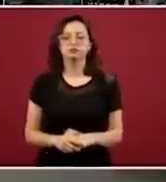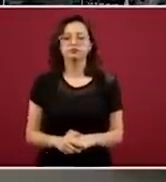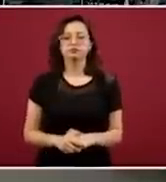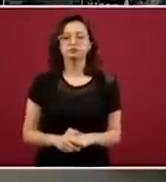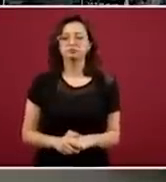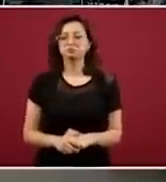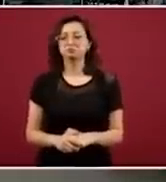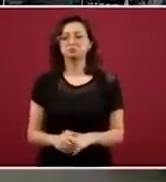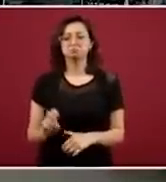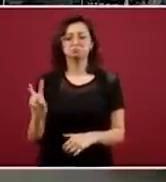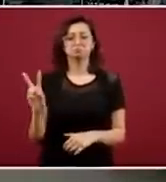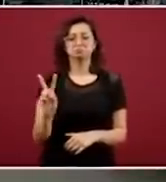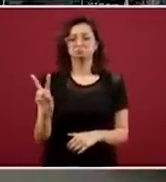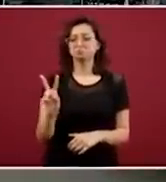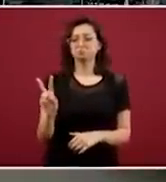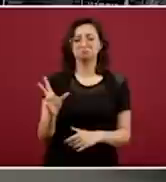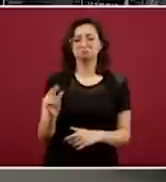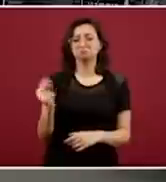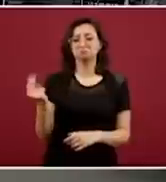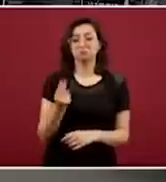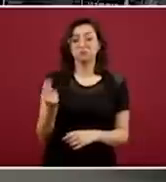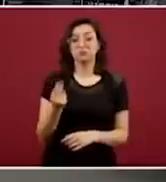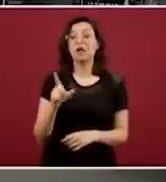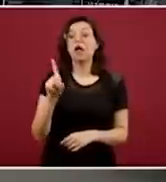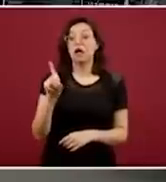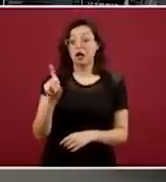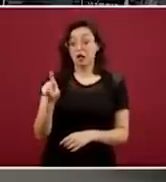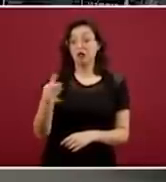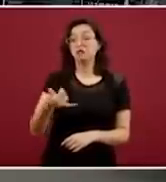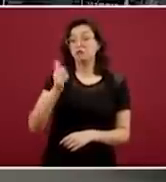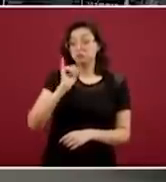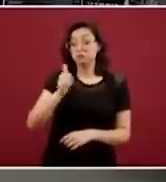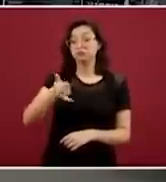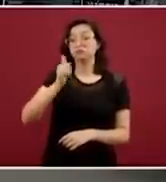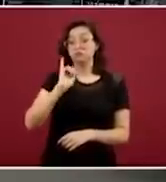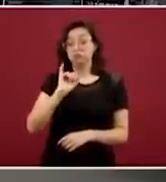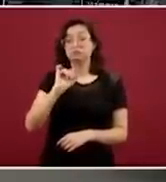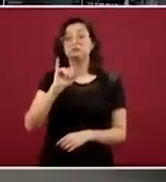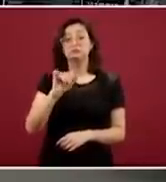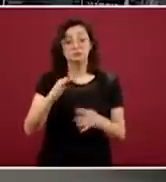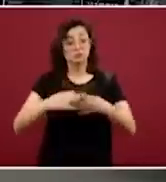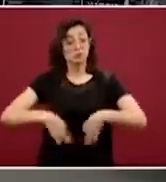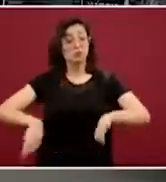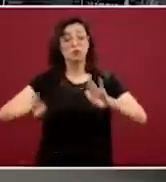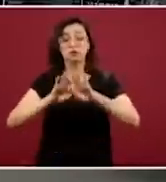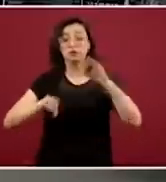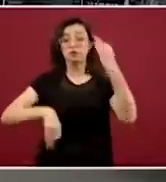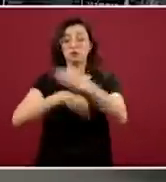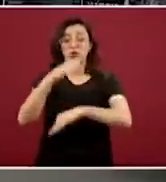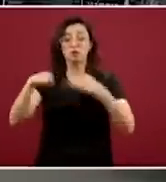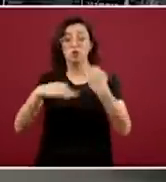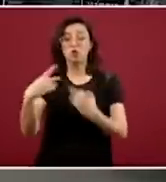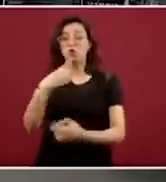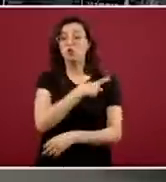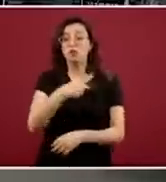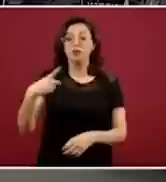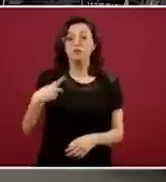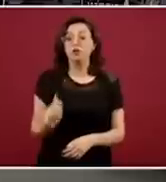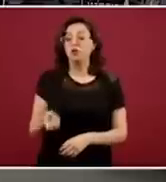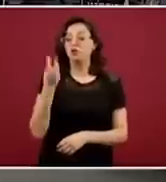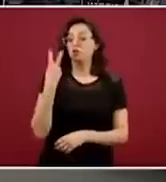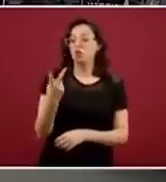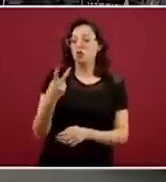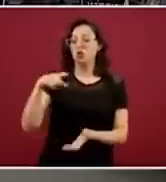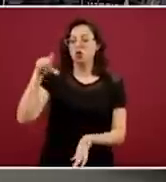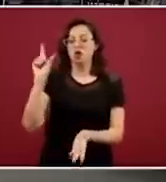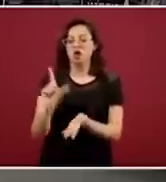Ninguna vitamina es indispensable para esto. Ahora, hidratarse sí, hidratarse sí. Todas y todos debemos beber 2 litros